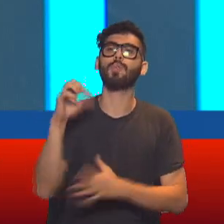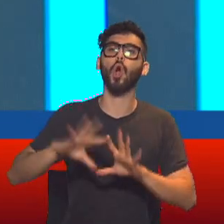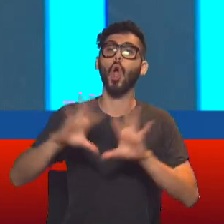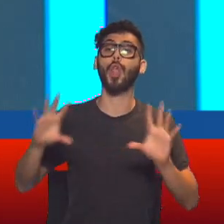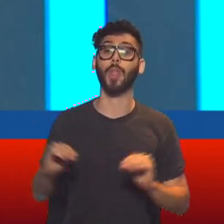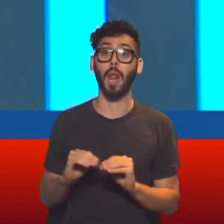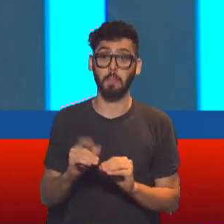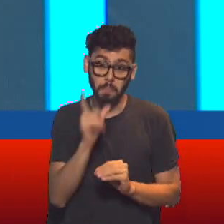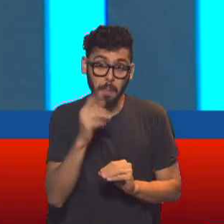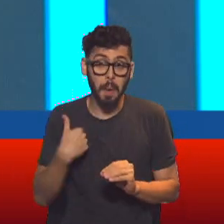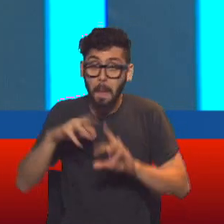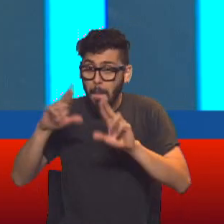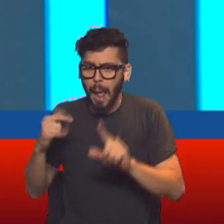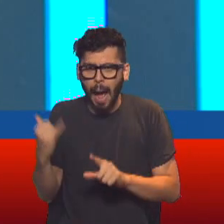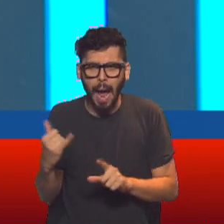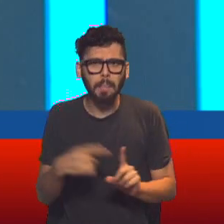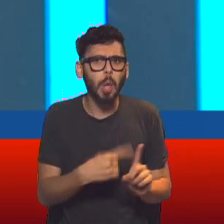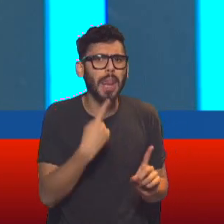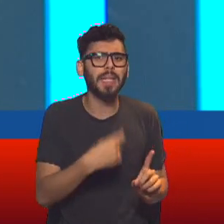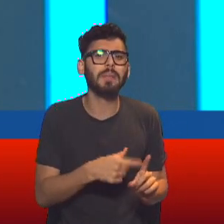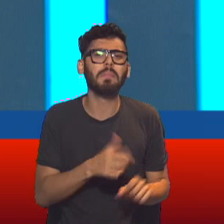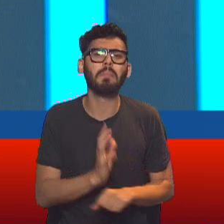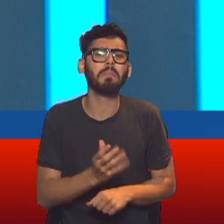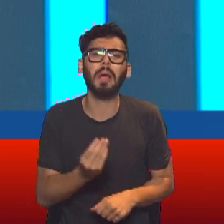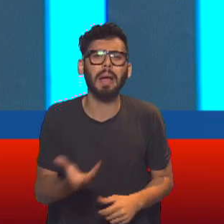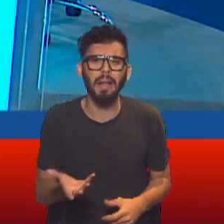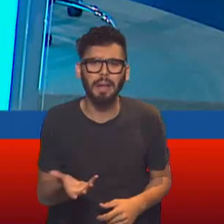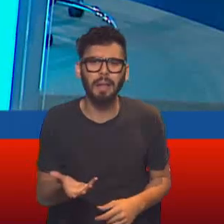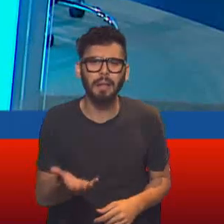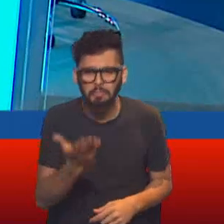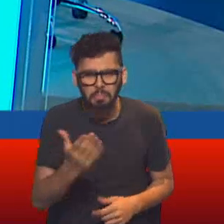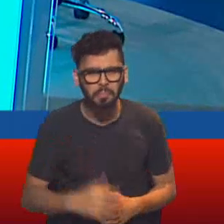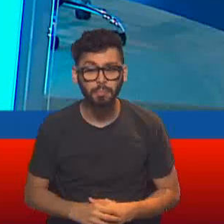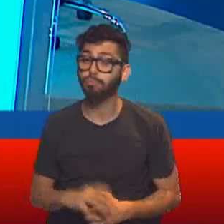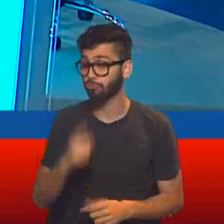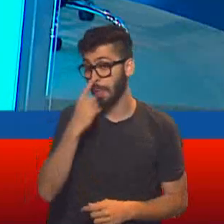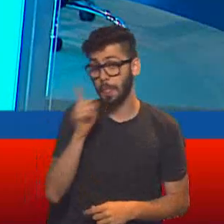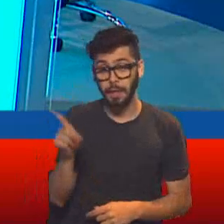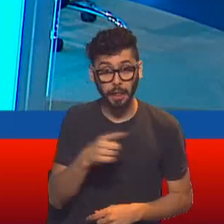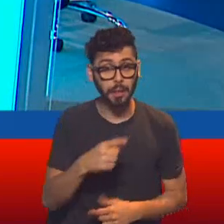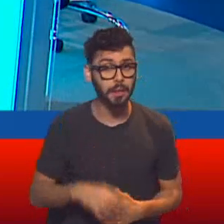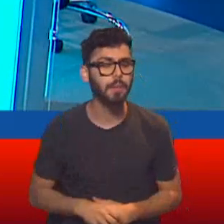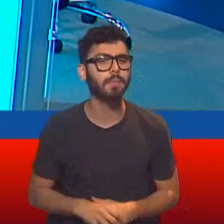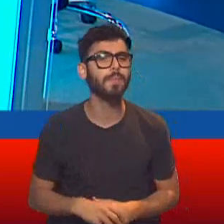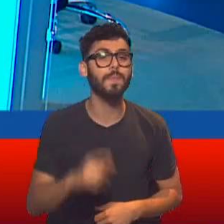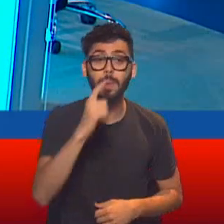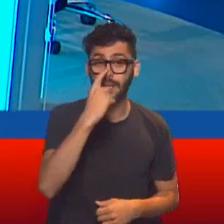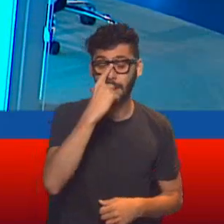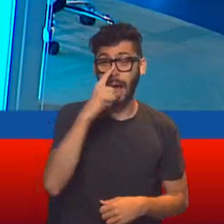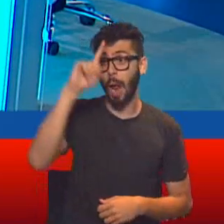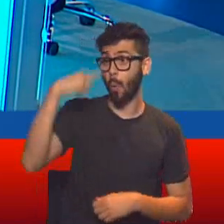mí ese plan existe. ¿Qué quiso decir con eso? Interesante. Bueno, creo que desde que asumió Alberto Fernández,